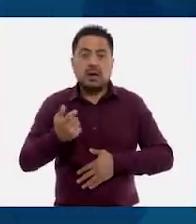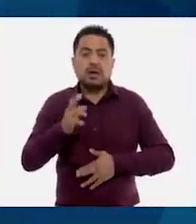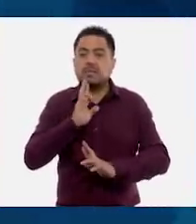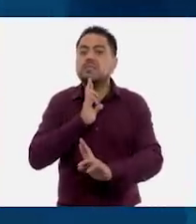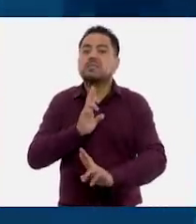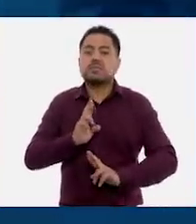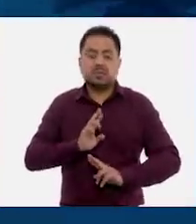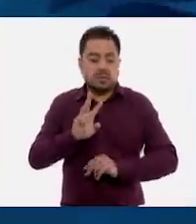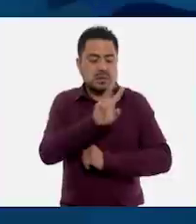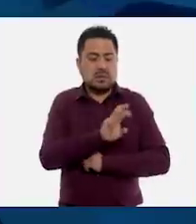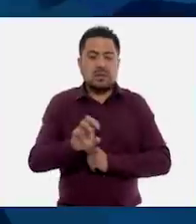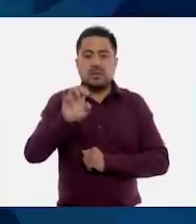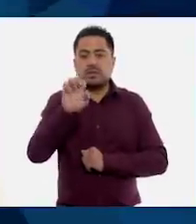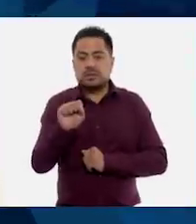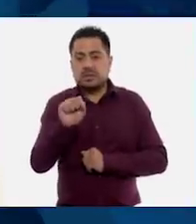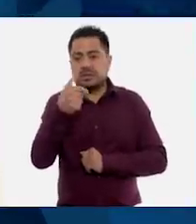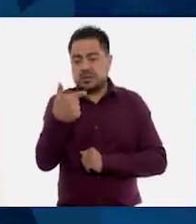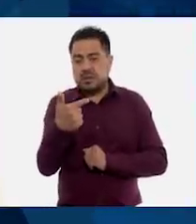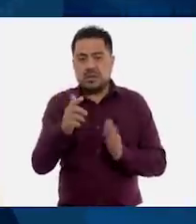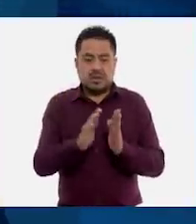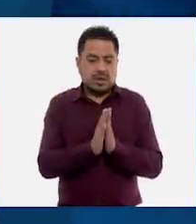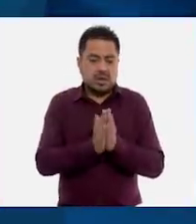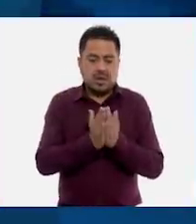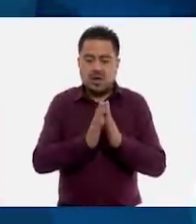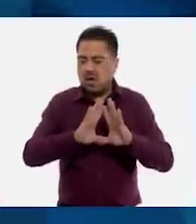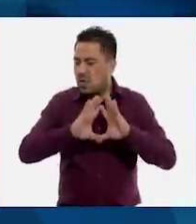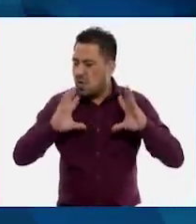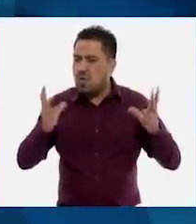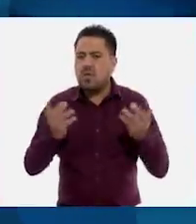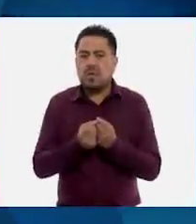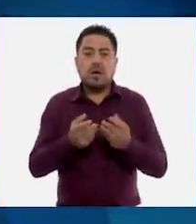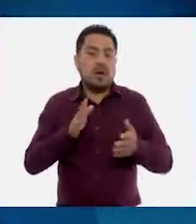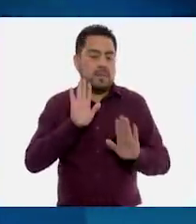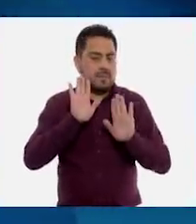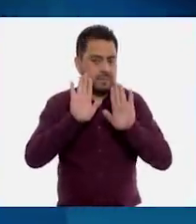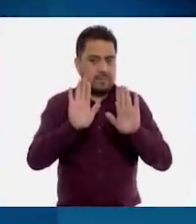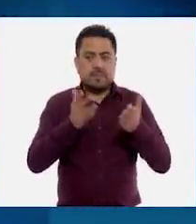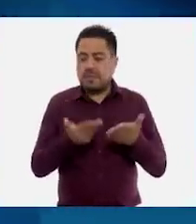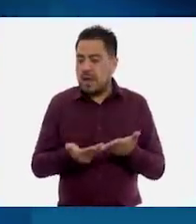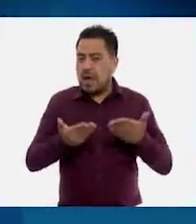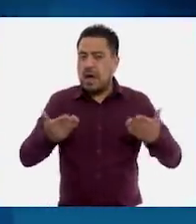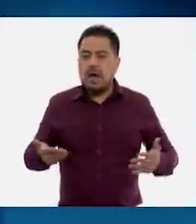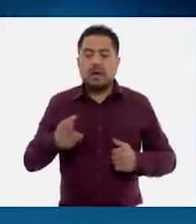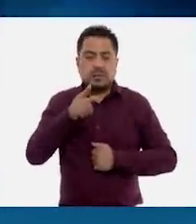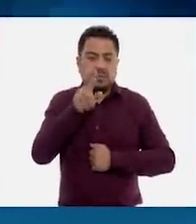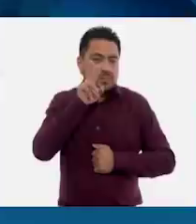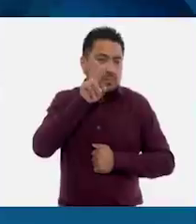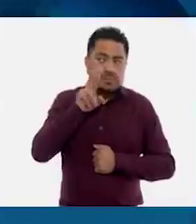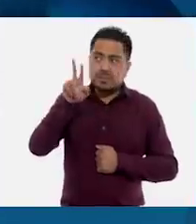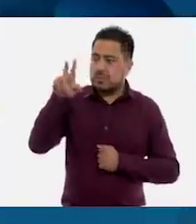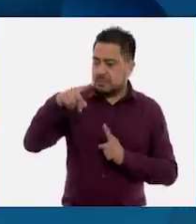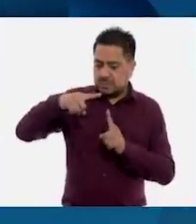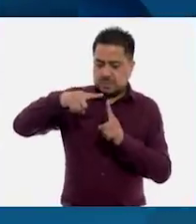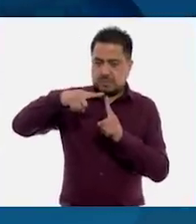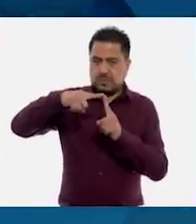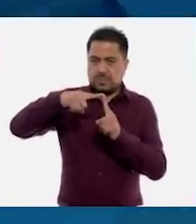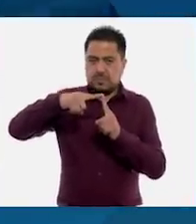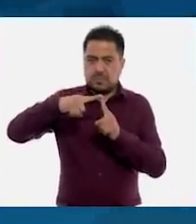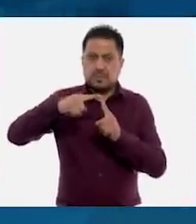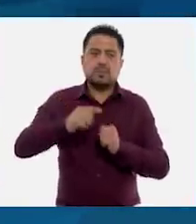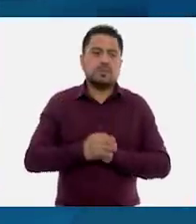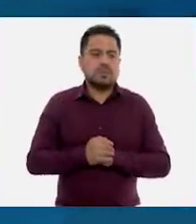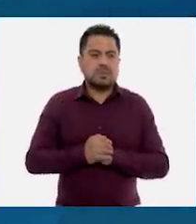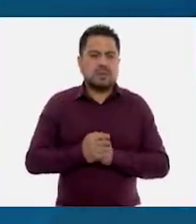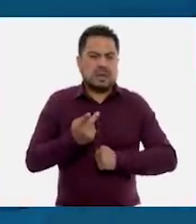un total de 367 libros. Ahora ve en esta división.